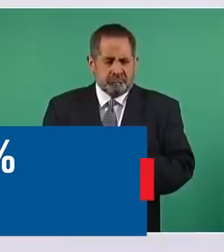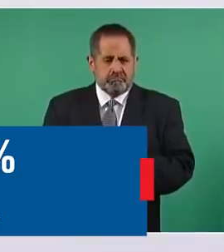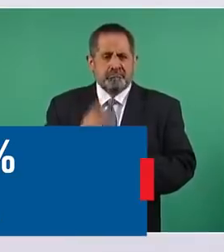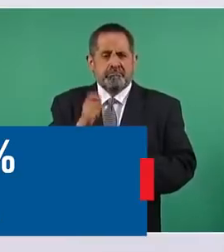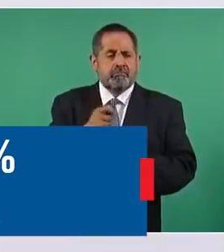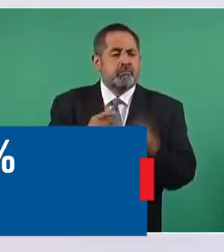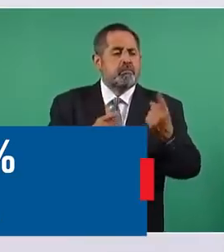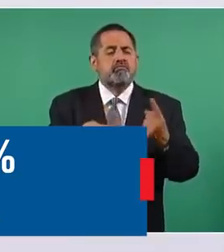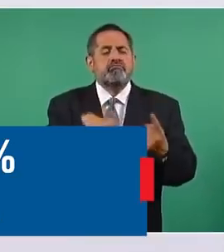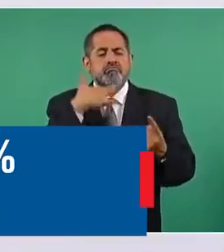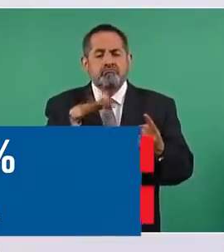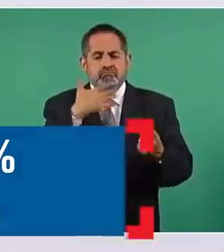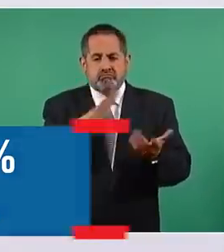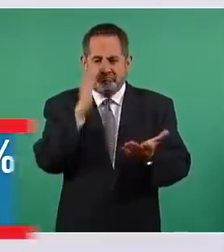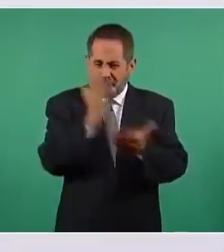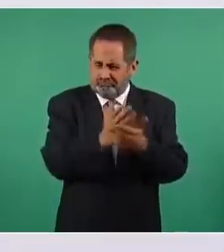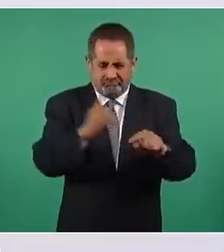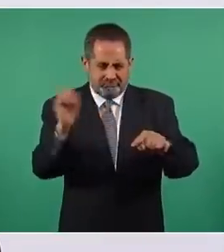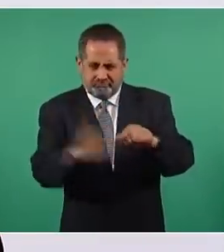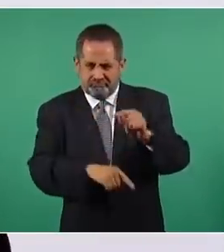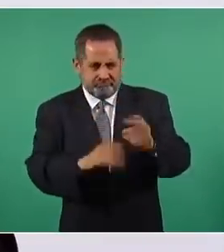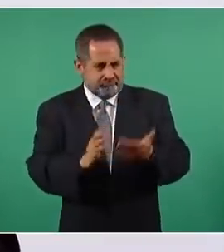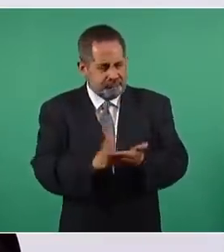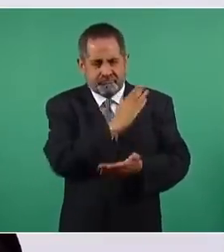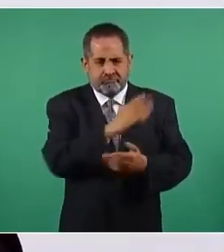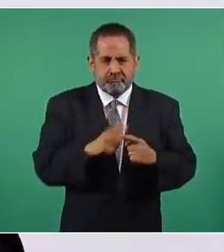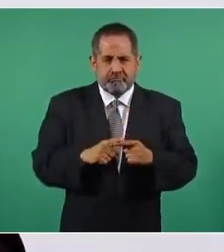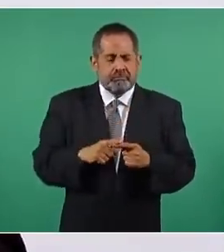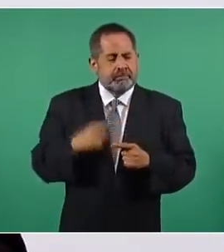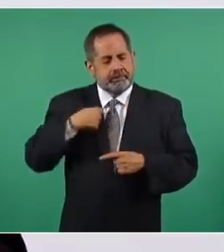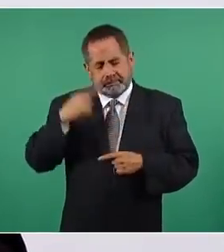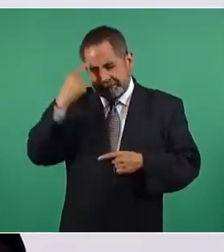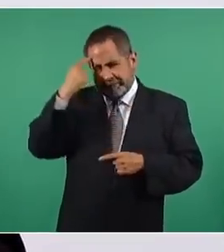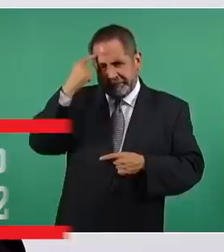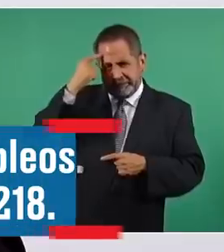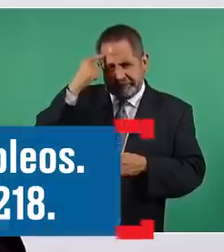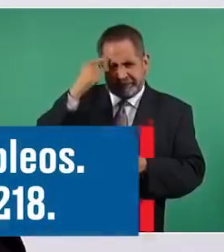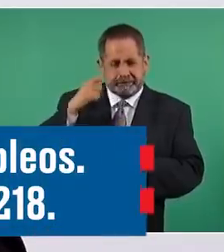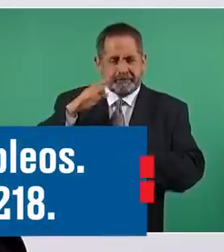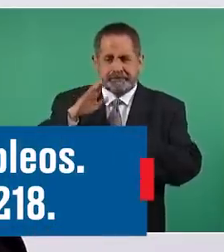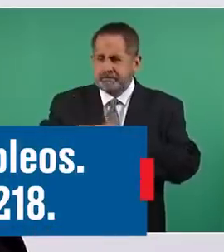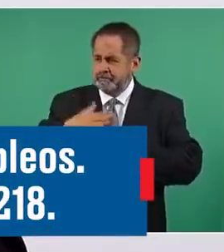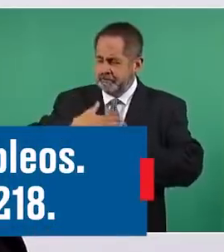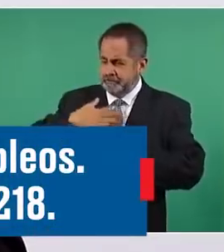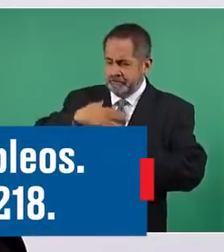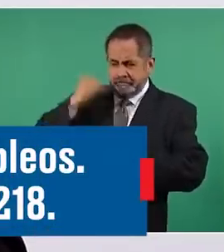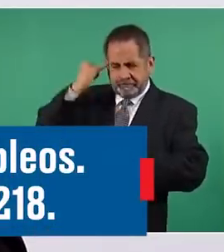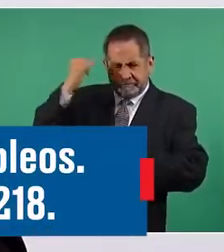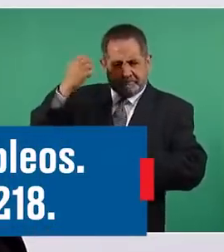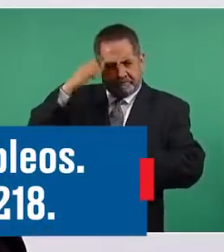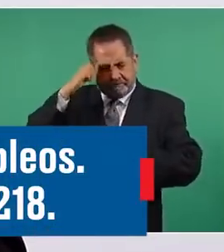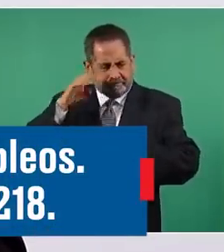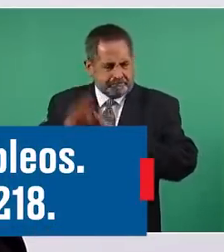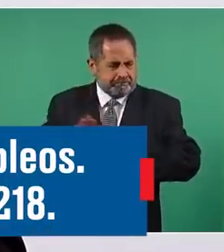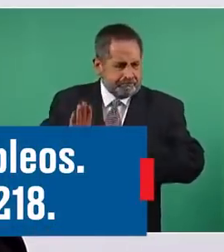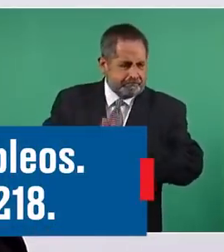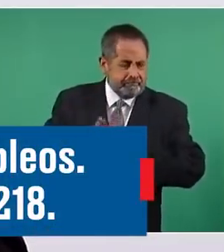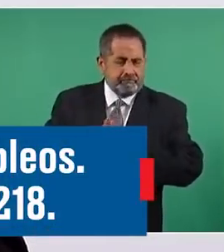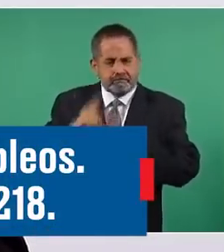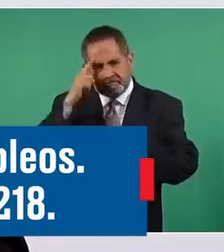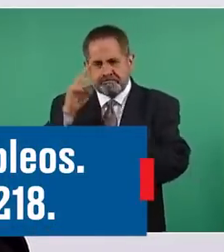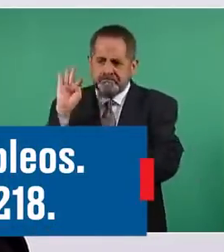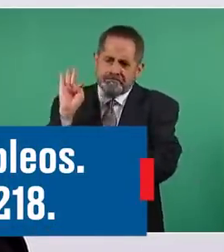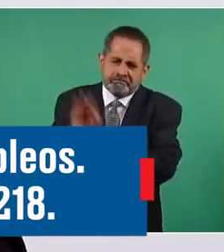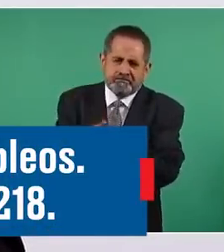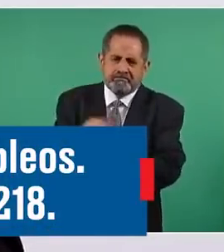población mayor de 18 años con al menos una dosis. El mandatario también destacó que se perdieron